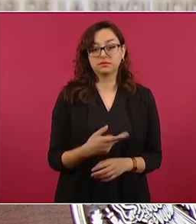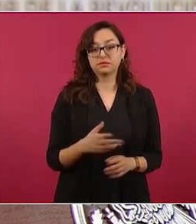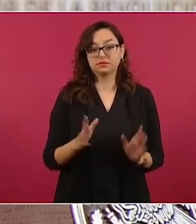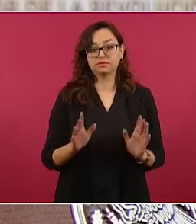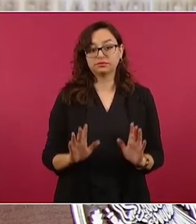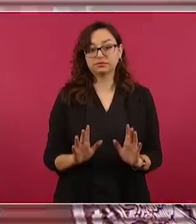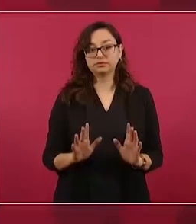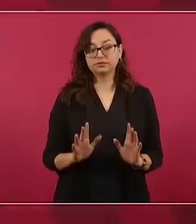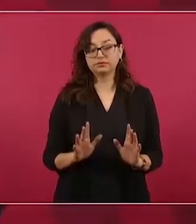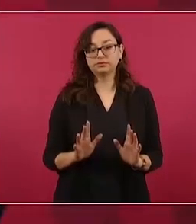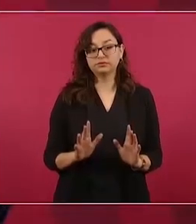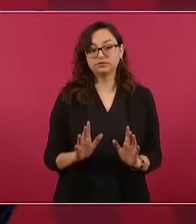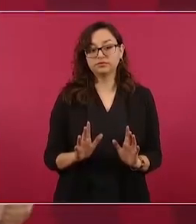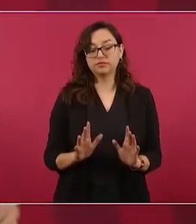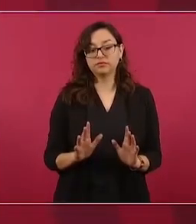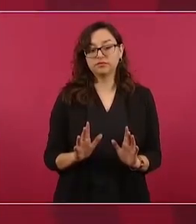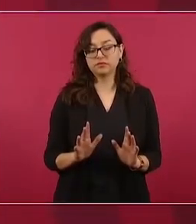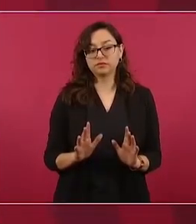jueces,